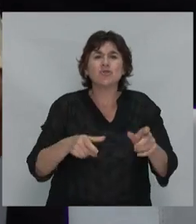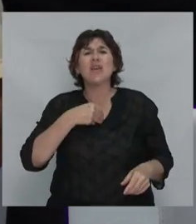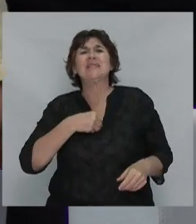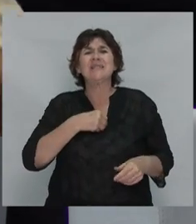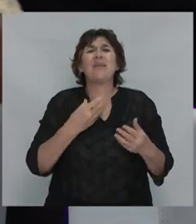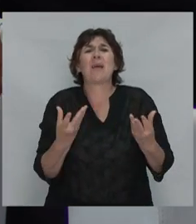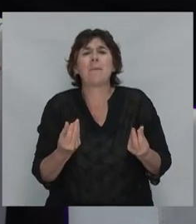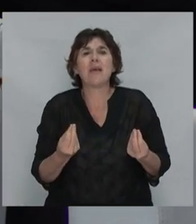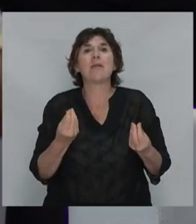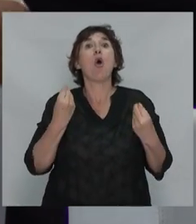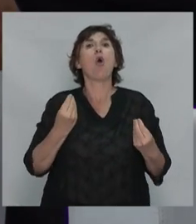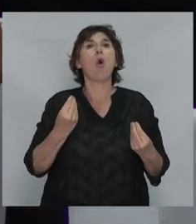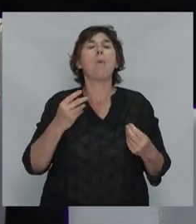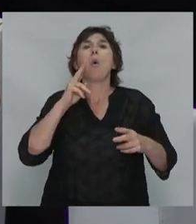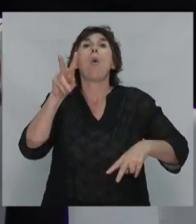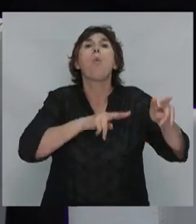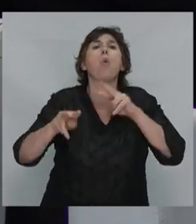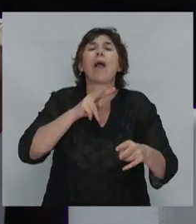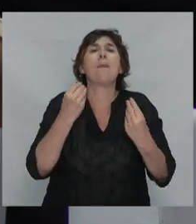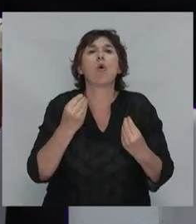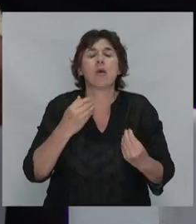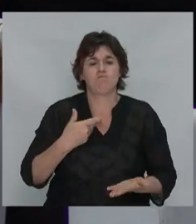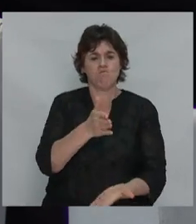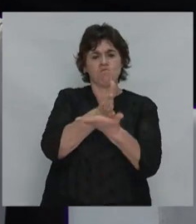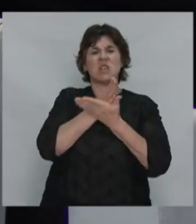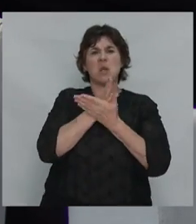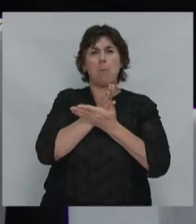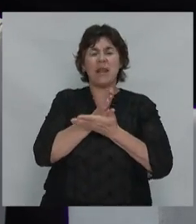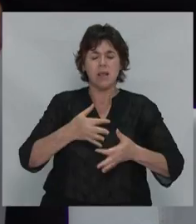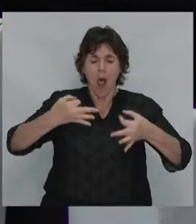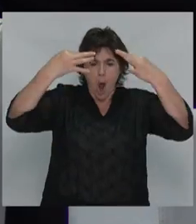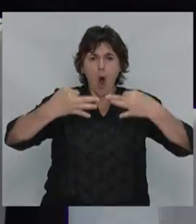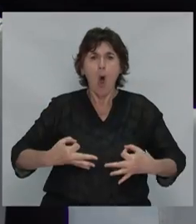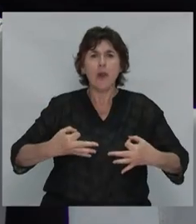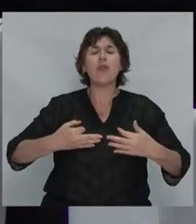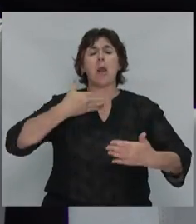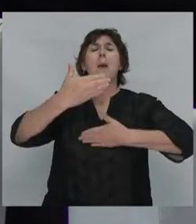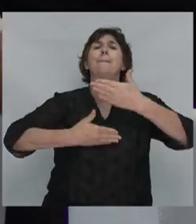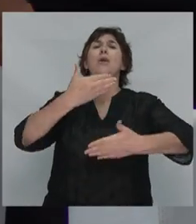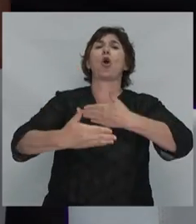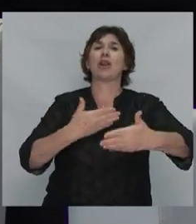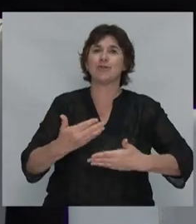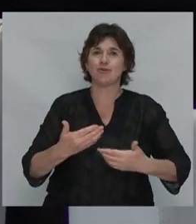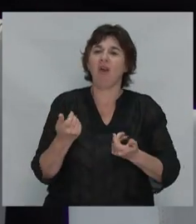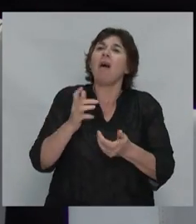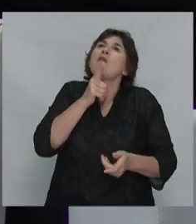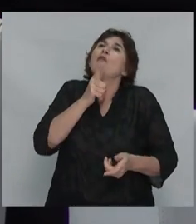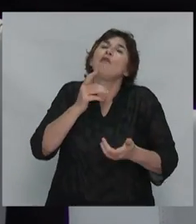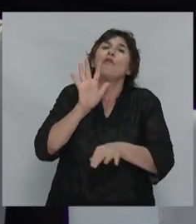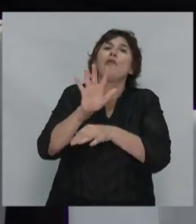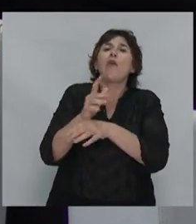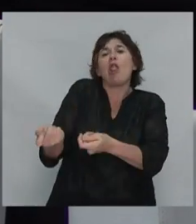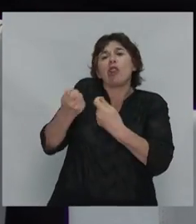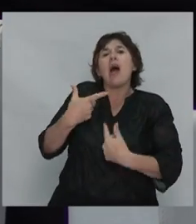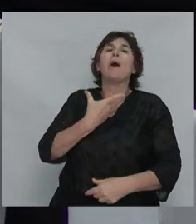disciplina orden y progreso en el sentido que necesitamos ahorita otro tipo de fenómenos que